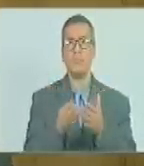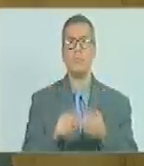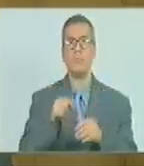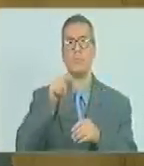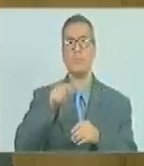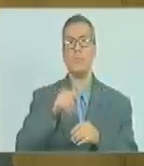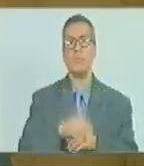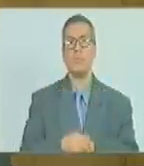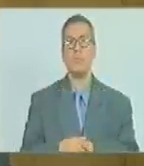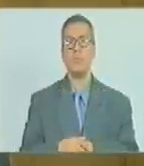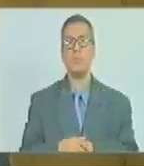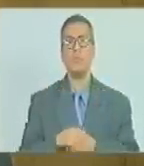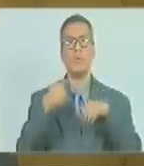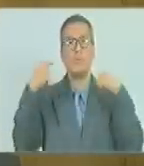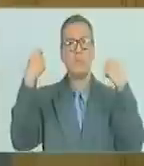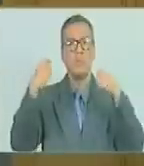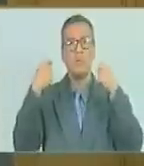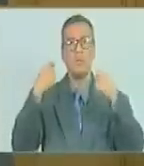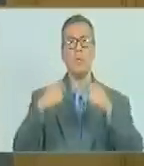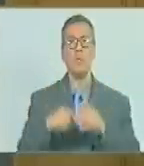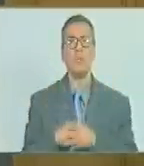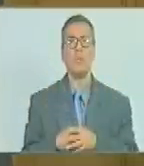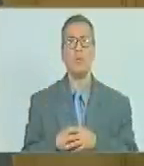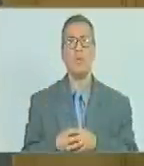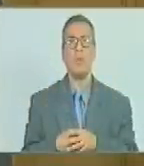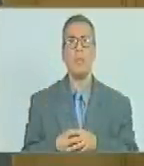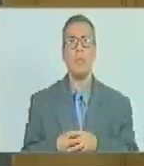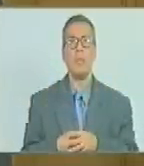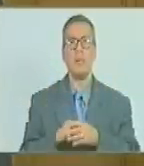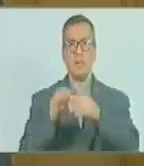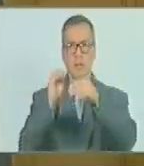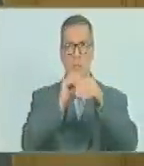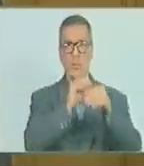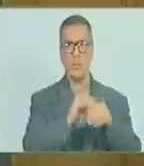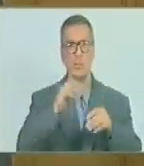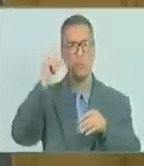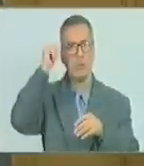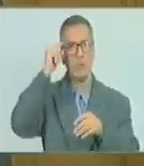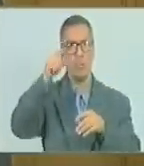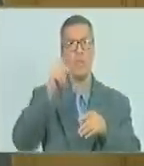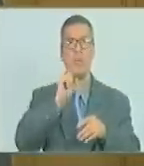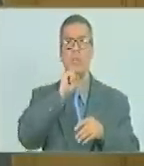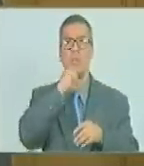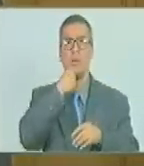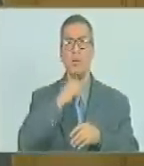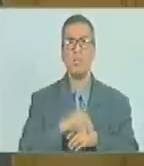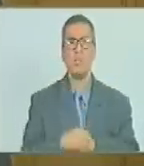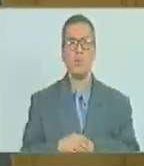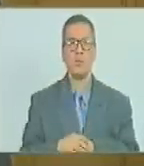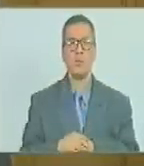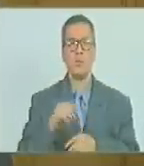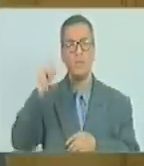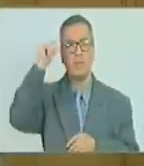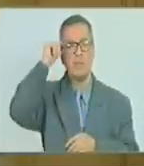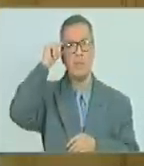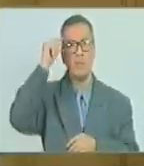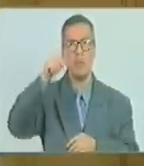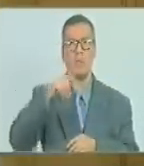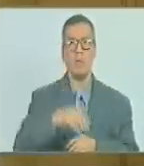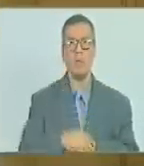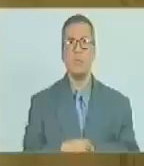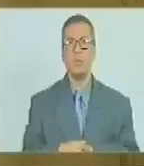Allí se celebró el llamado Día de Rusia, día en el